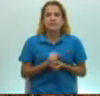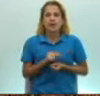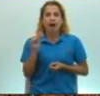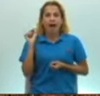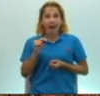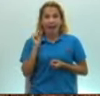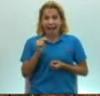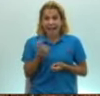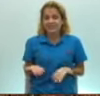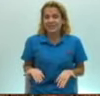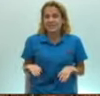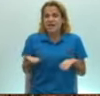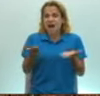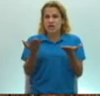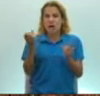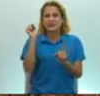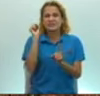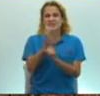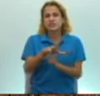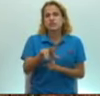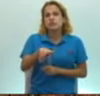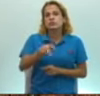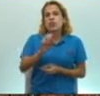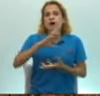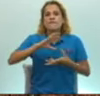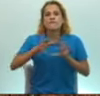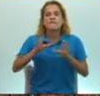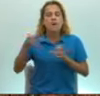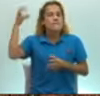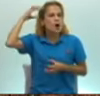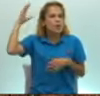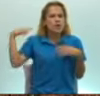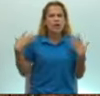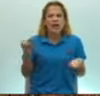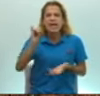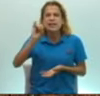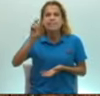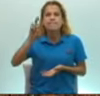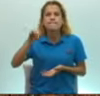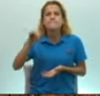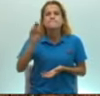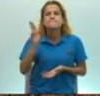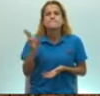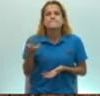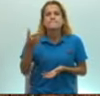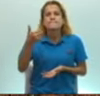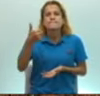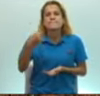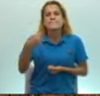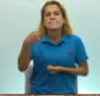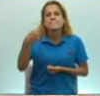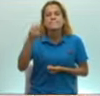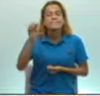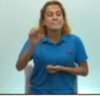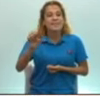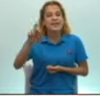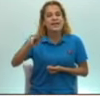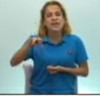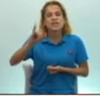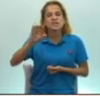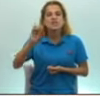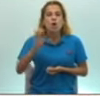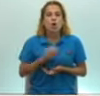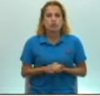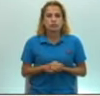Roma necesitaba. Y a este desarrollo vamos a llegar a partir de una nueva forma de gobierno que se llama el imperio. En el día de hoy